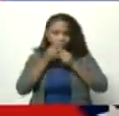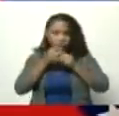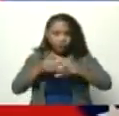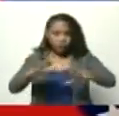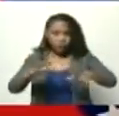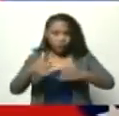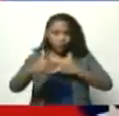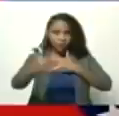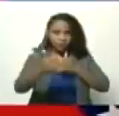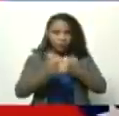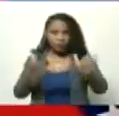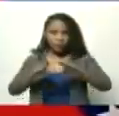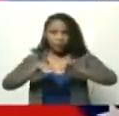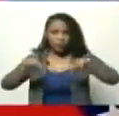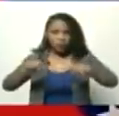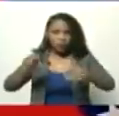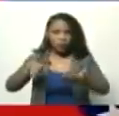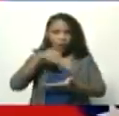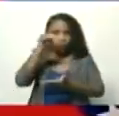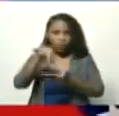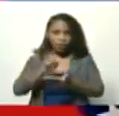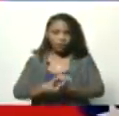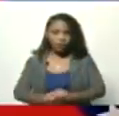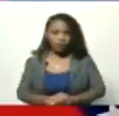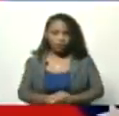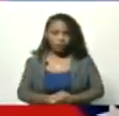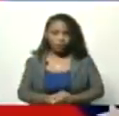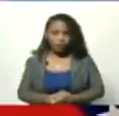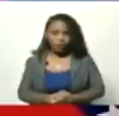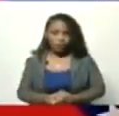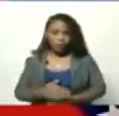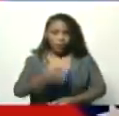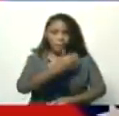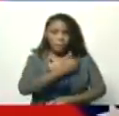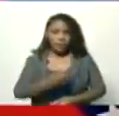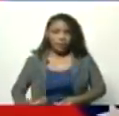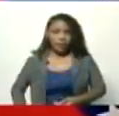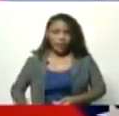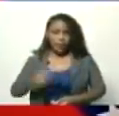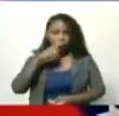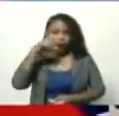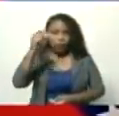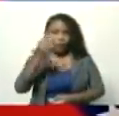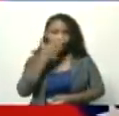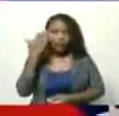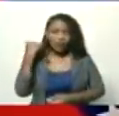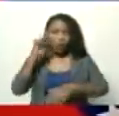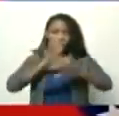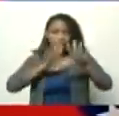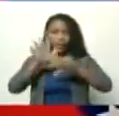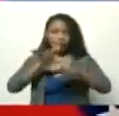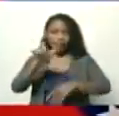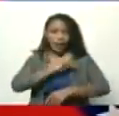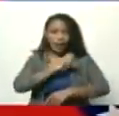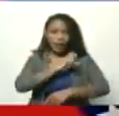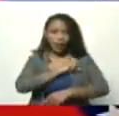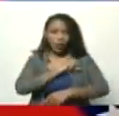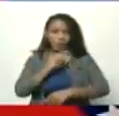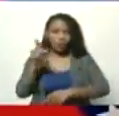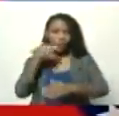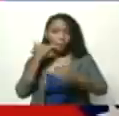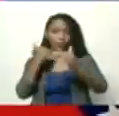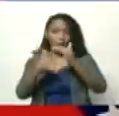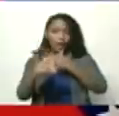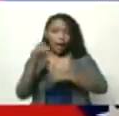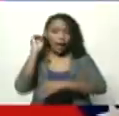largo y ancho de todo el territorio. El presidente Nicolás Maduro, el pasado 15 de enero, en su mensaje ante